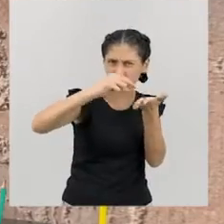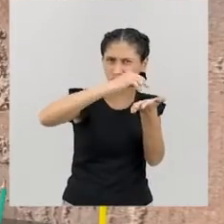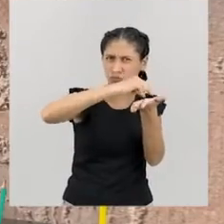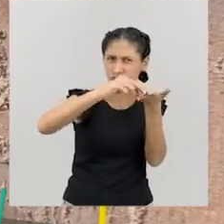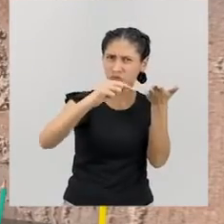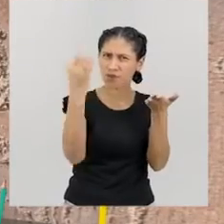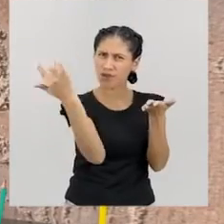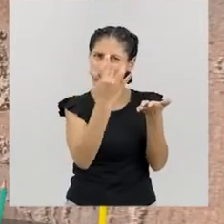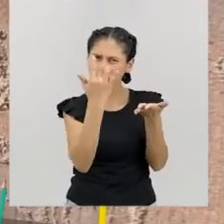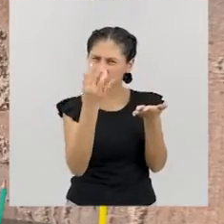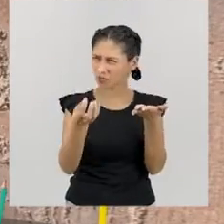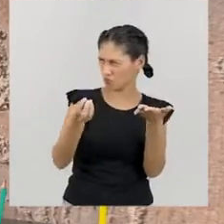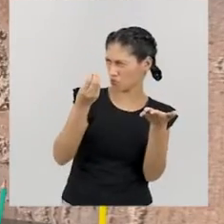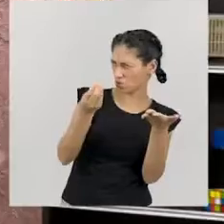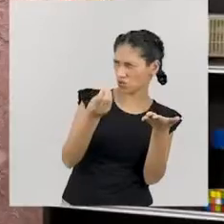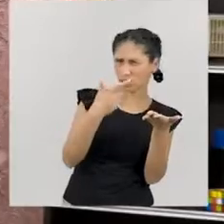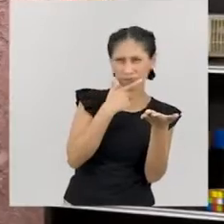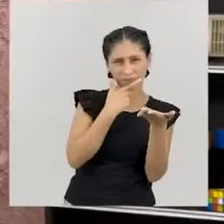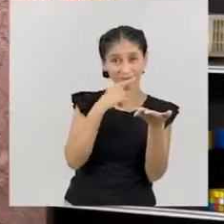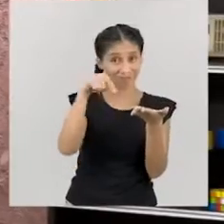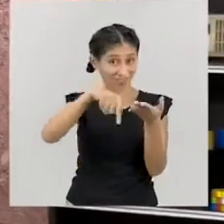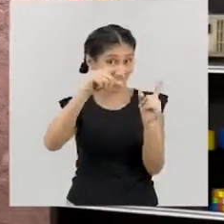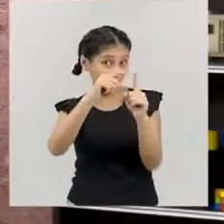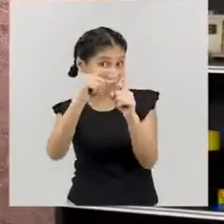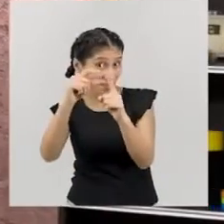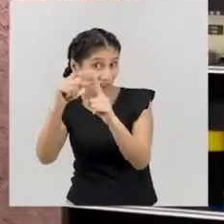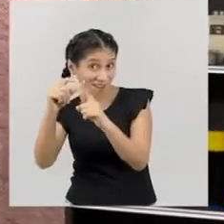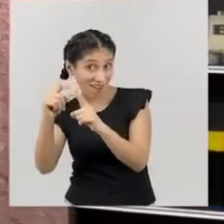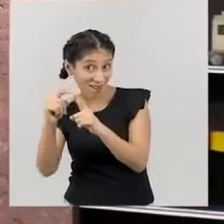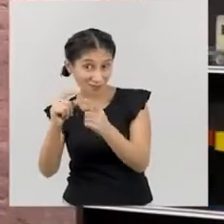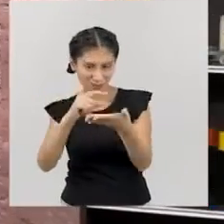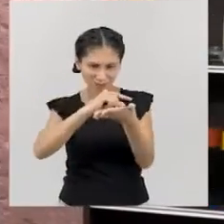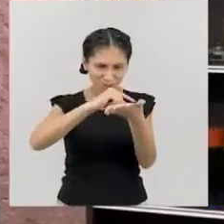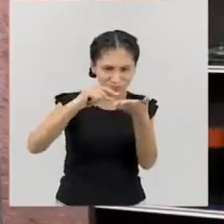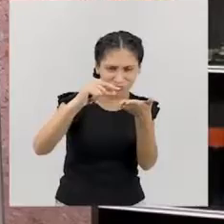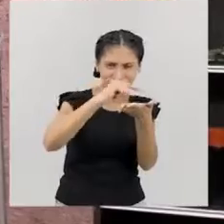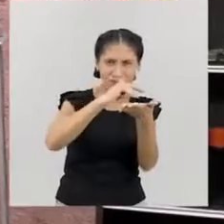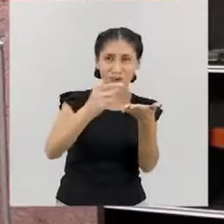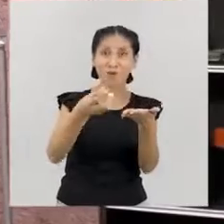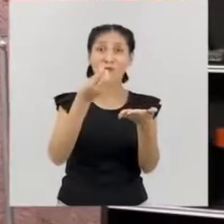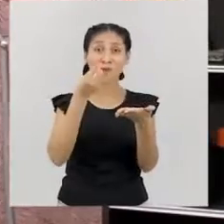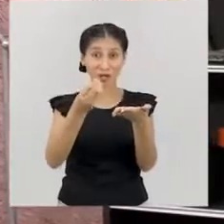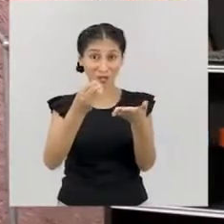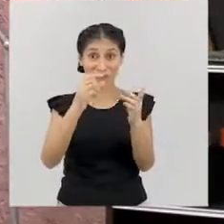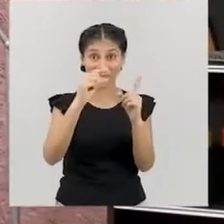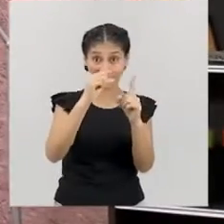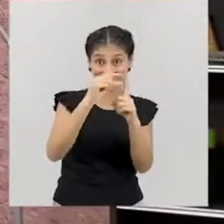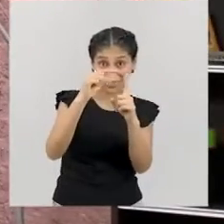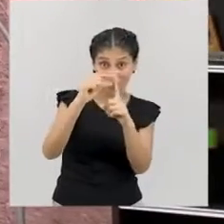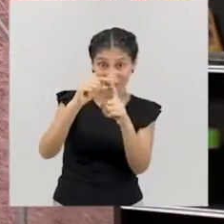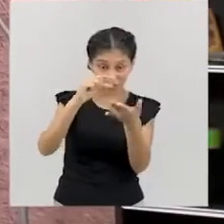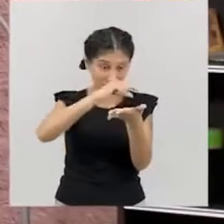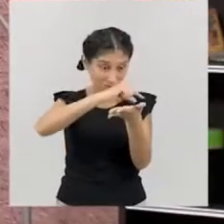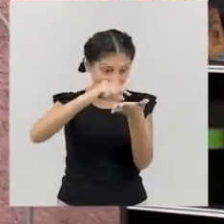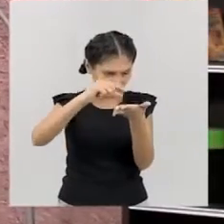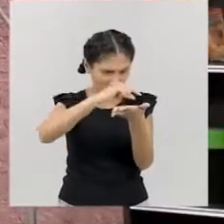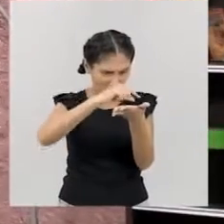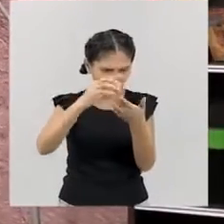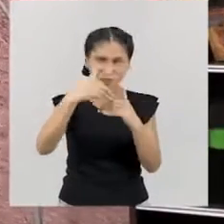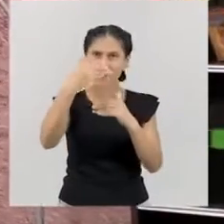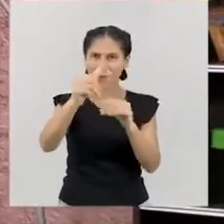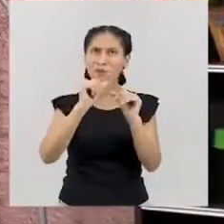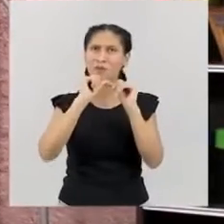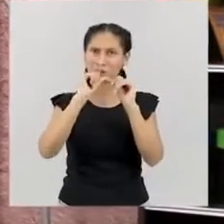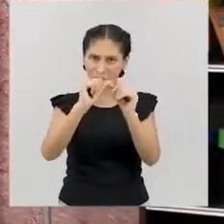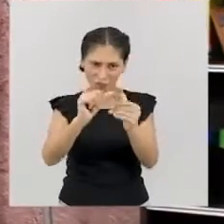negritas. ¿Por qué? Esta palabra está resaltada porque alrededor de ella resolvemos los siguientes